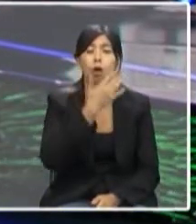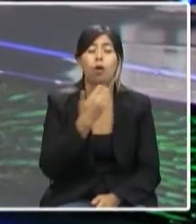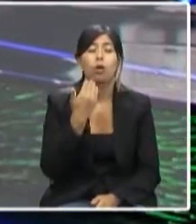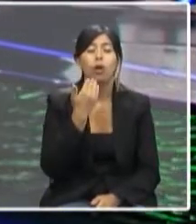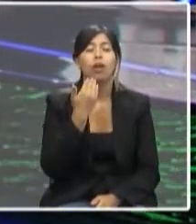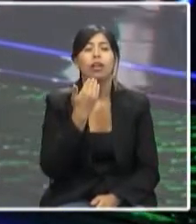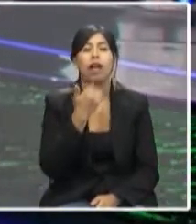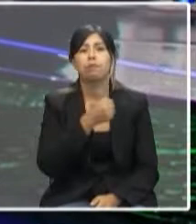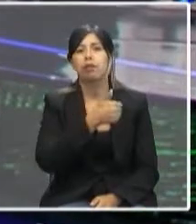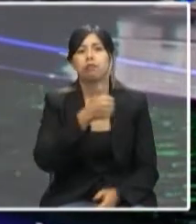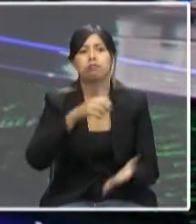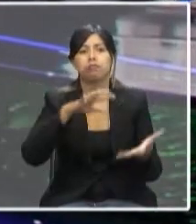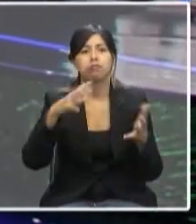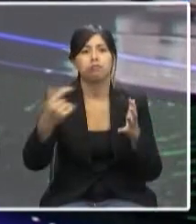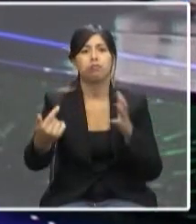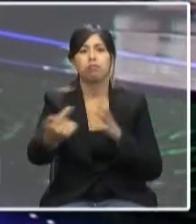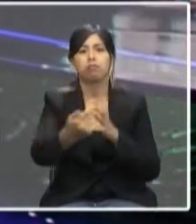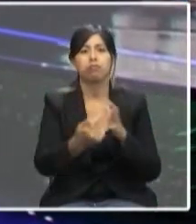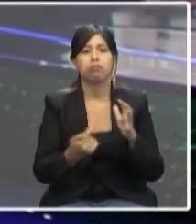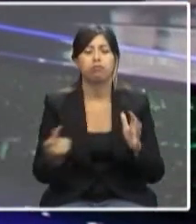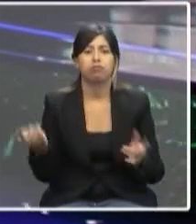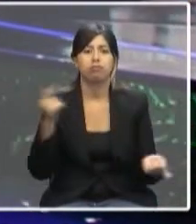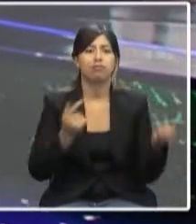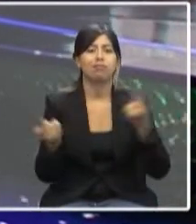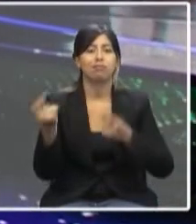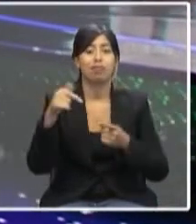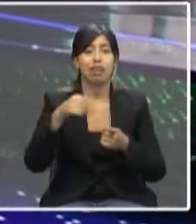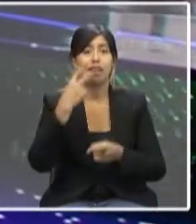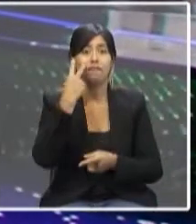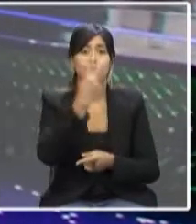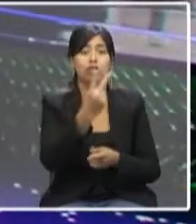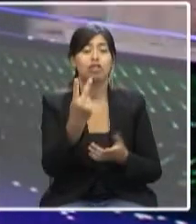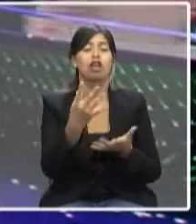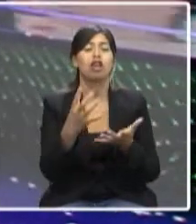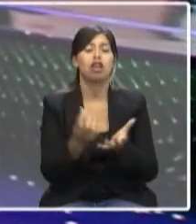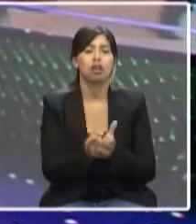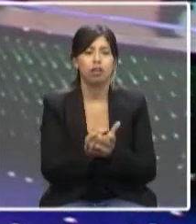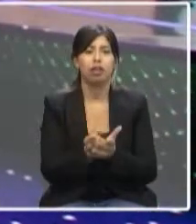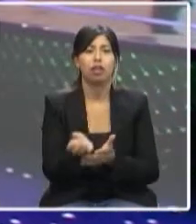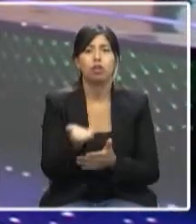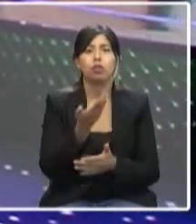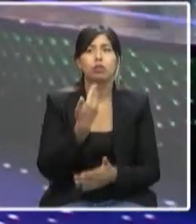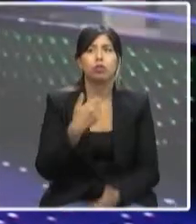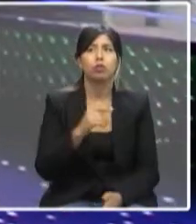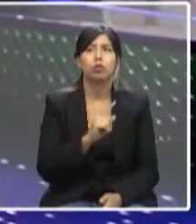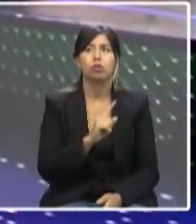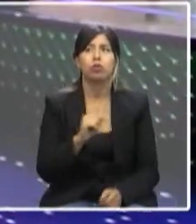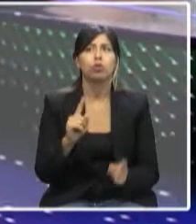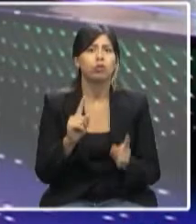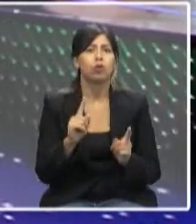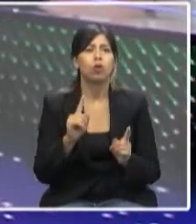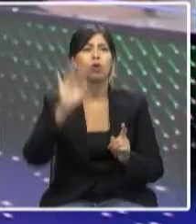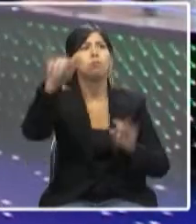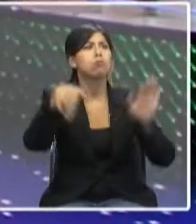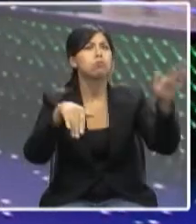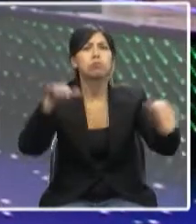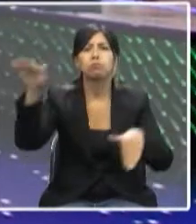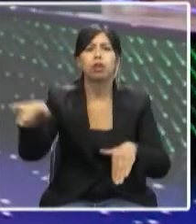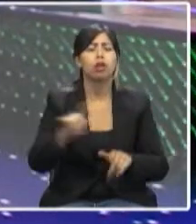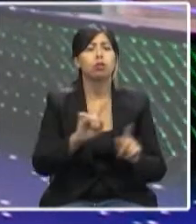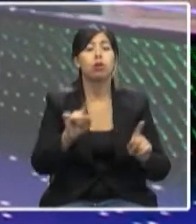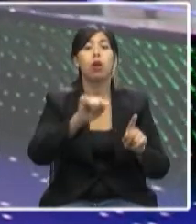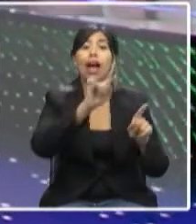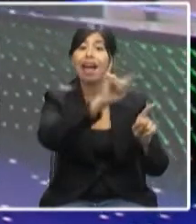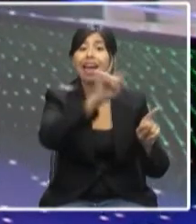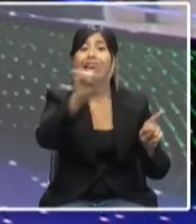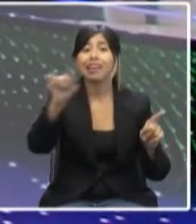regiones del mundo para que esta visión existiera. No tuvimos que llamarlas a que vinieran. Ellas se dieron